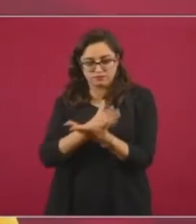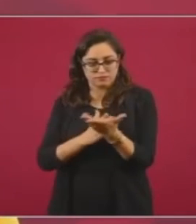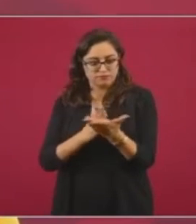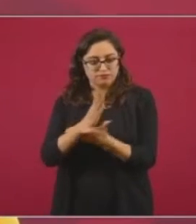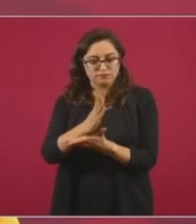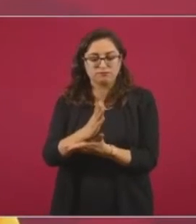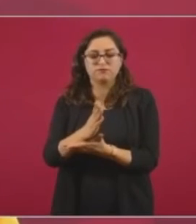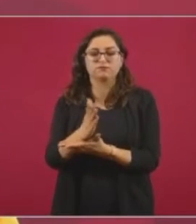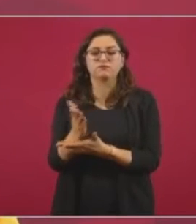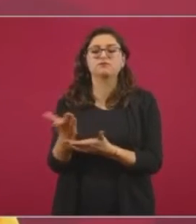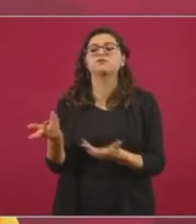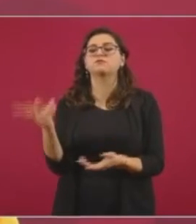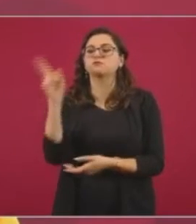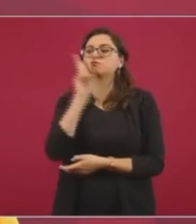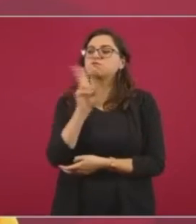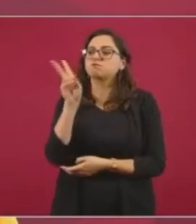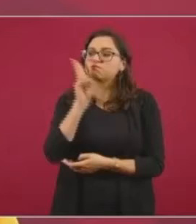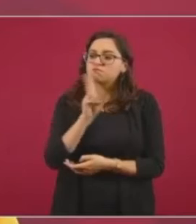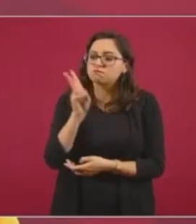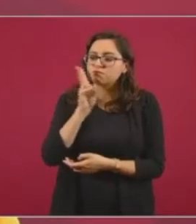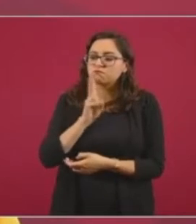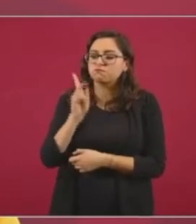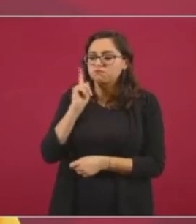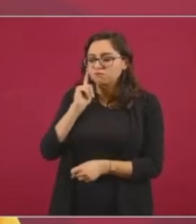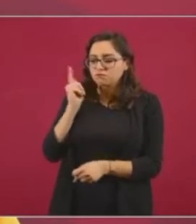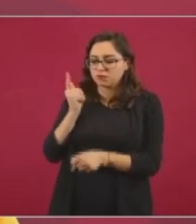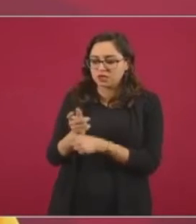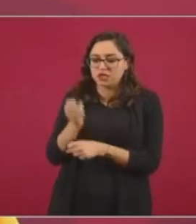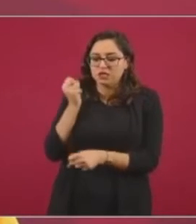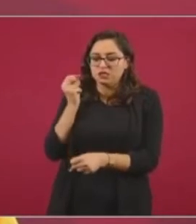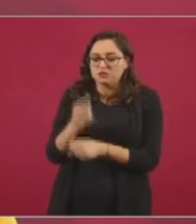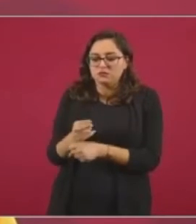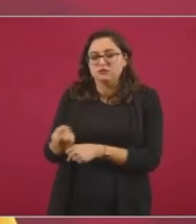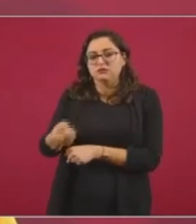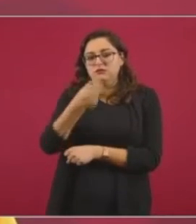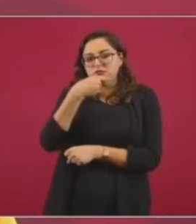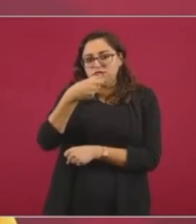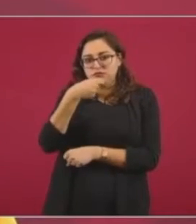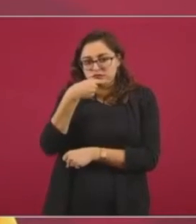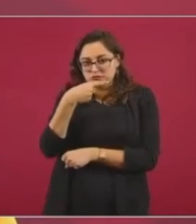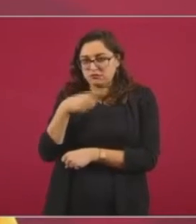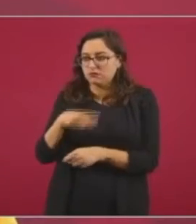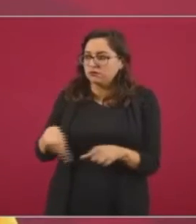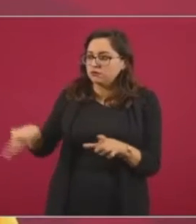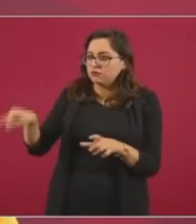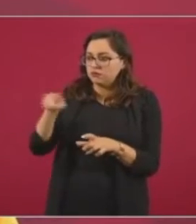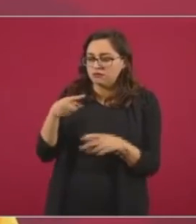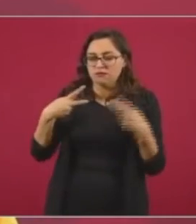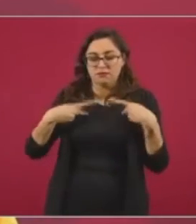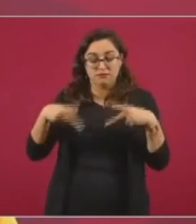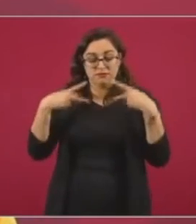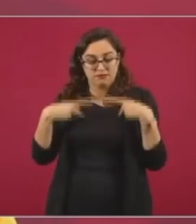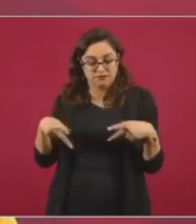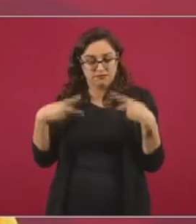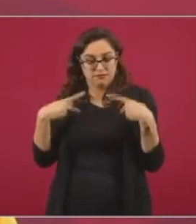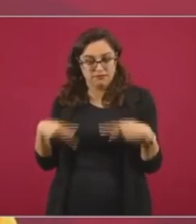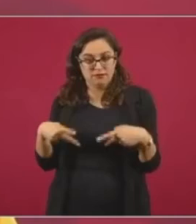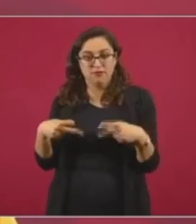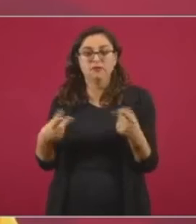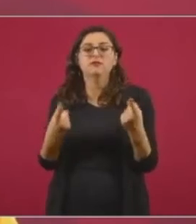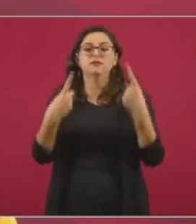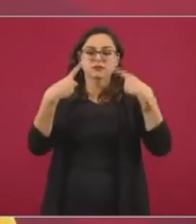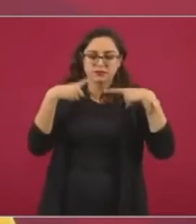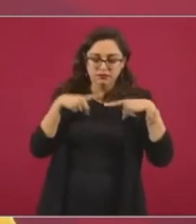las pruebas, el diagnóstico temprano y al tratamiento en los grupos de población clave, al tiempo que se sigue,